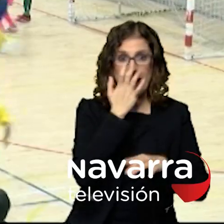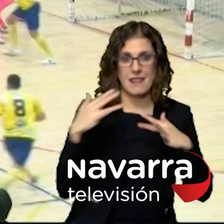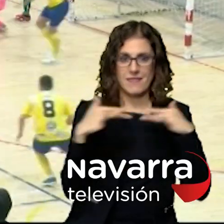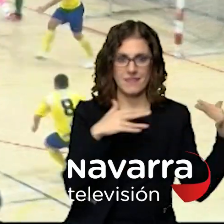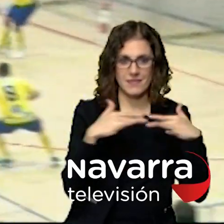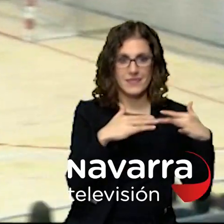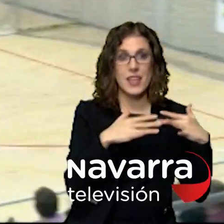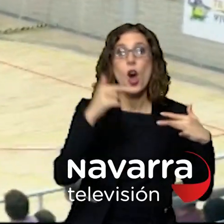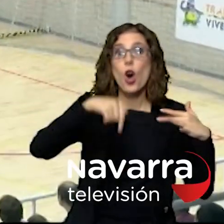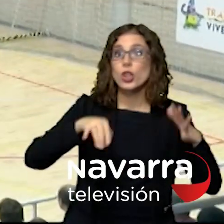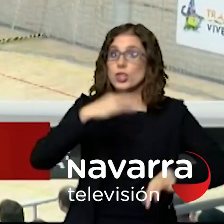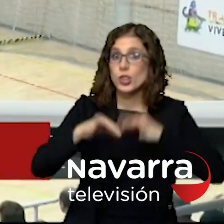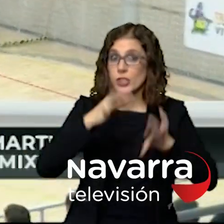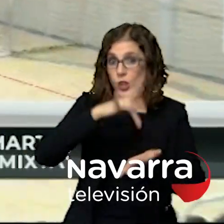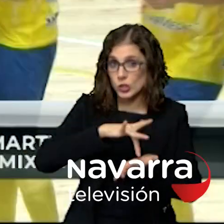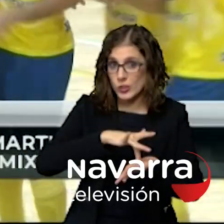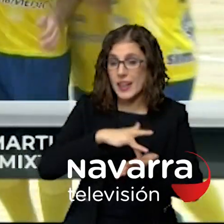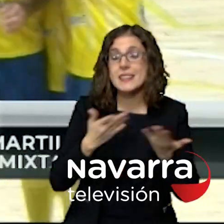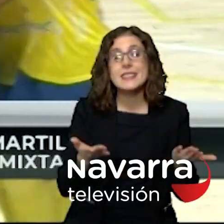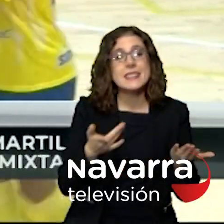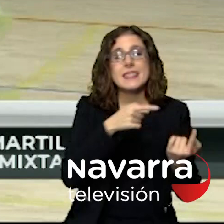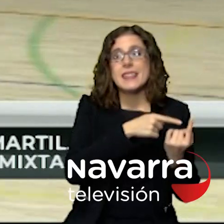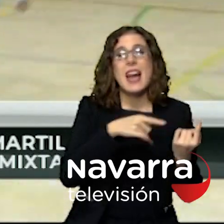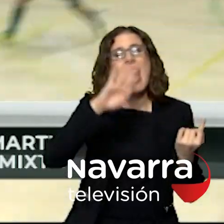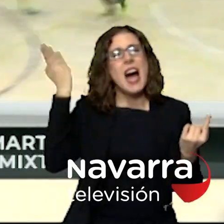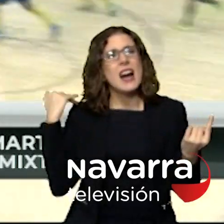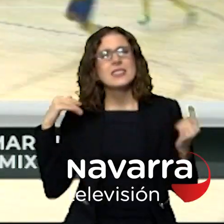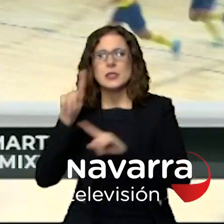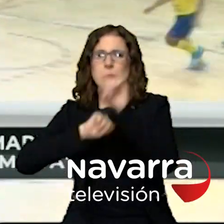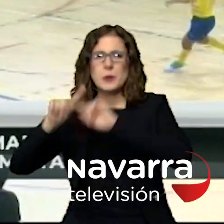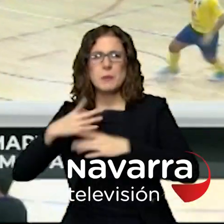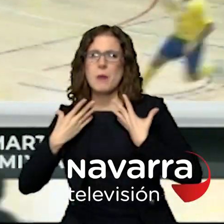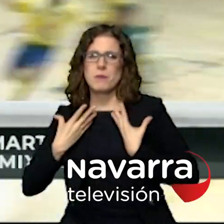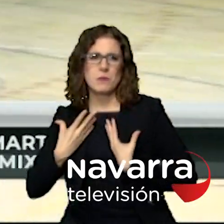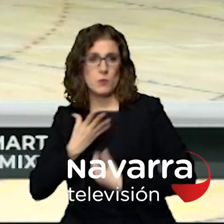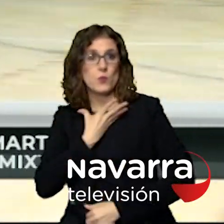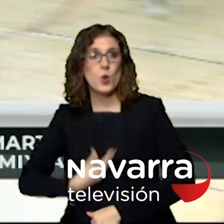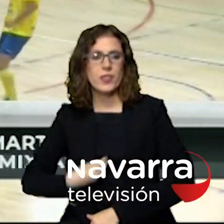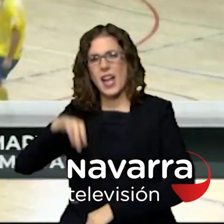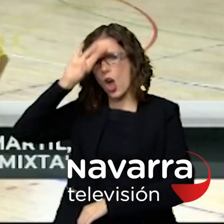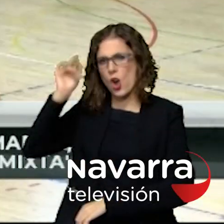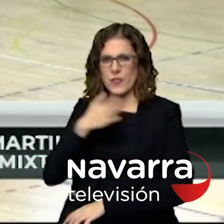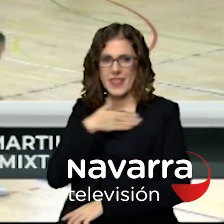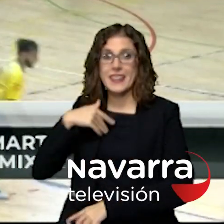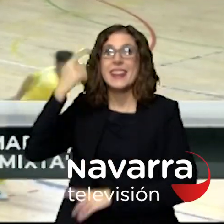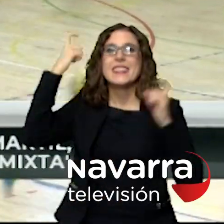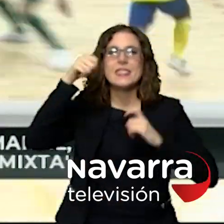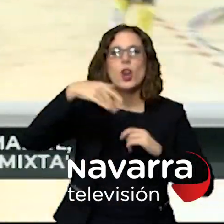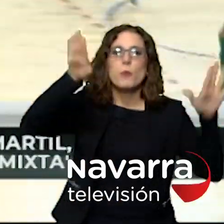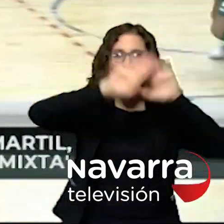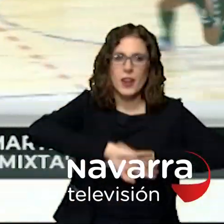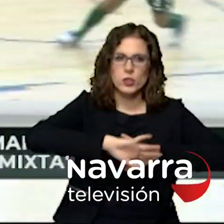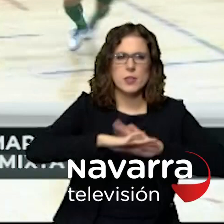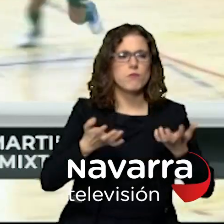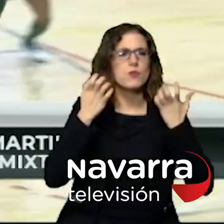sorteo realizado hoy. Los verdes quieren olvidar la polémica de Murcia con una victoria esta noche en Anaitasuna. El conjunto navarro recibe a Peñíscola,